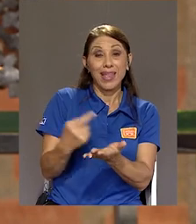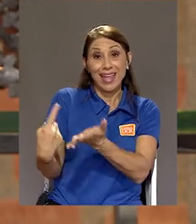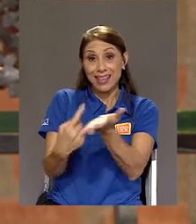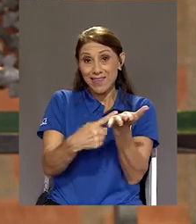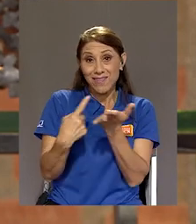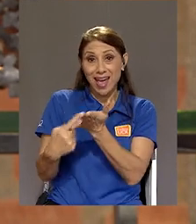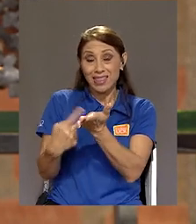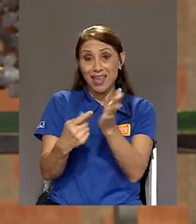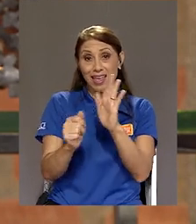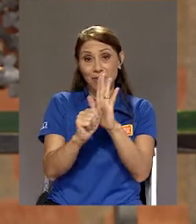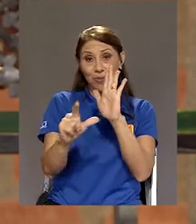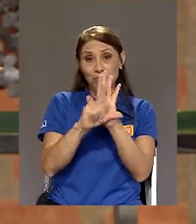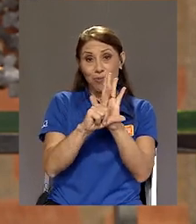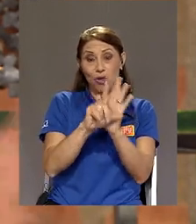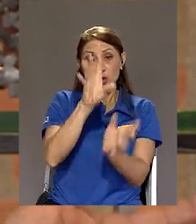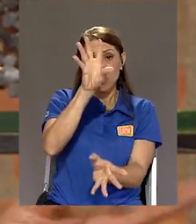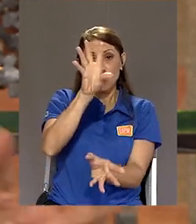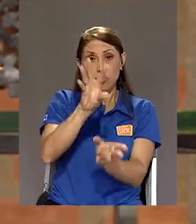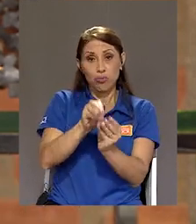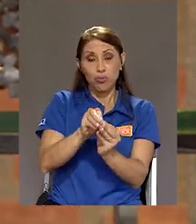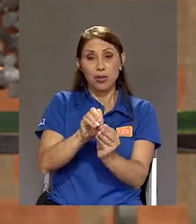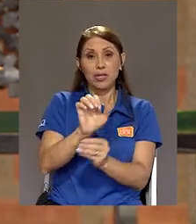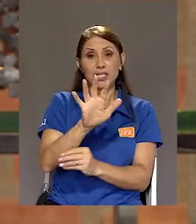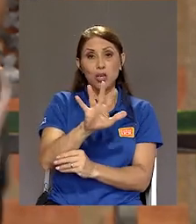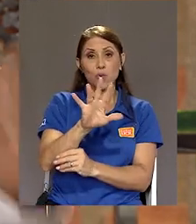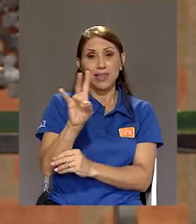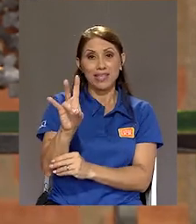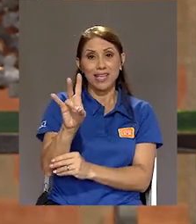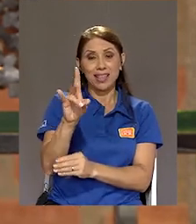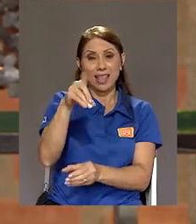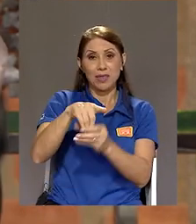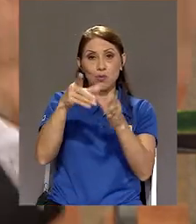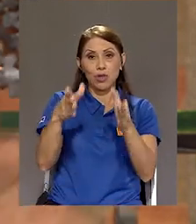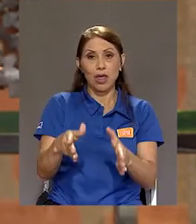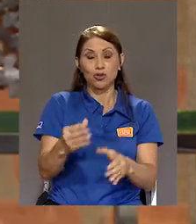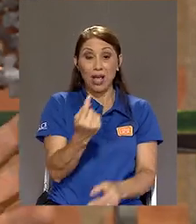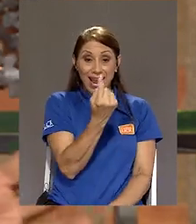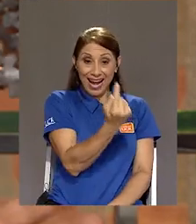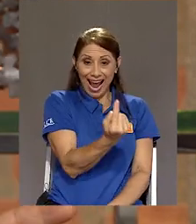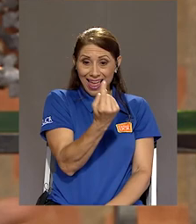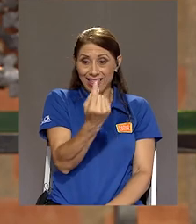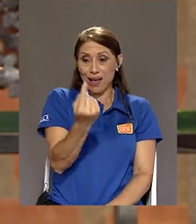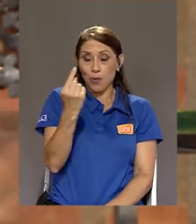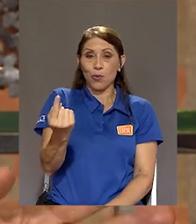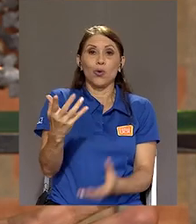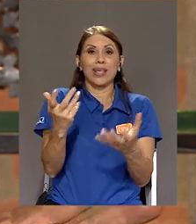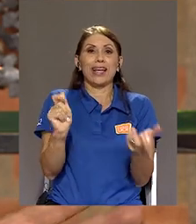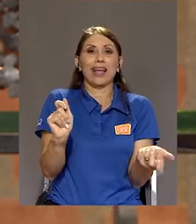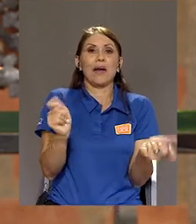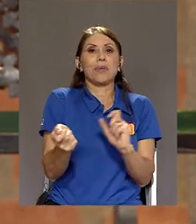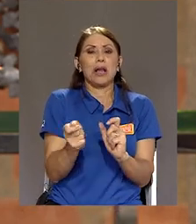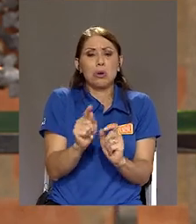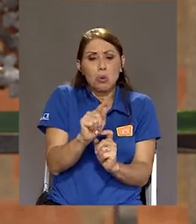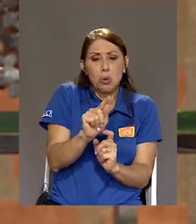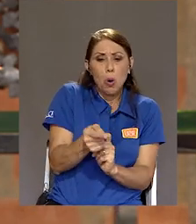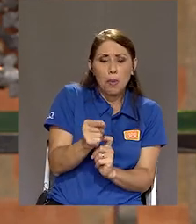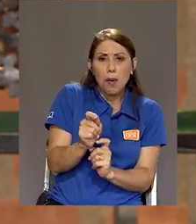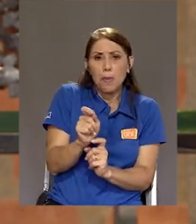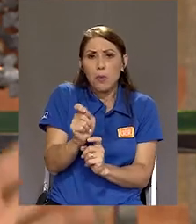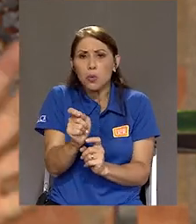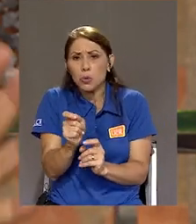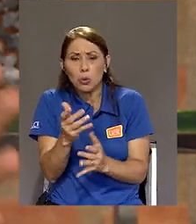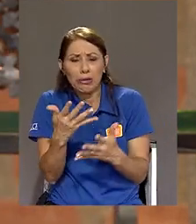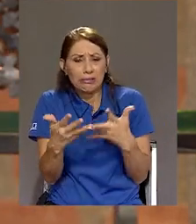57 diputados y cada uno va a querer cambiar una coma, un punto o modificar cosas. Eso va a ser como apretar un jabón